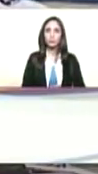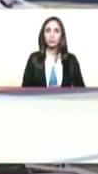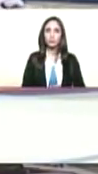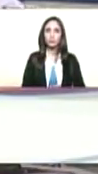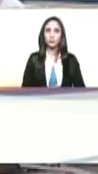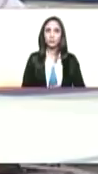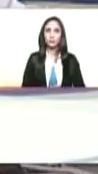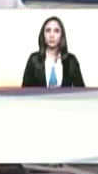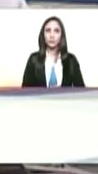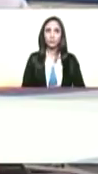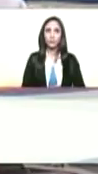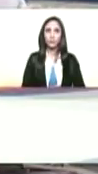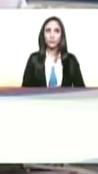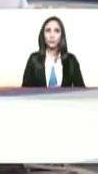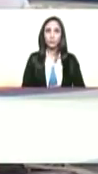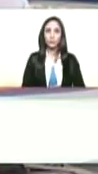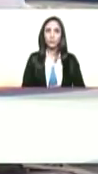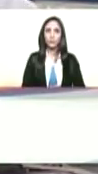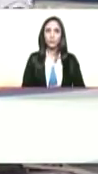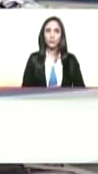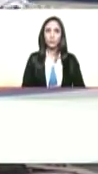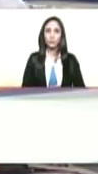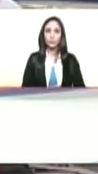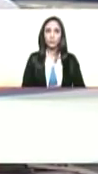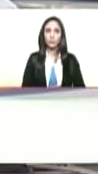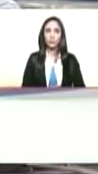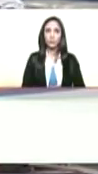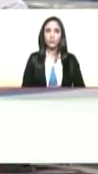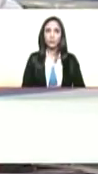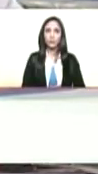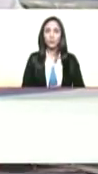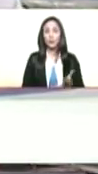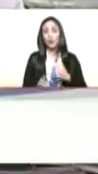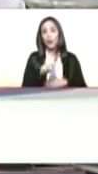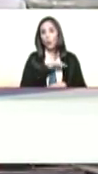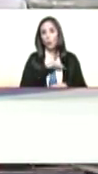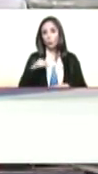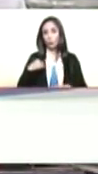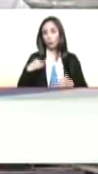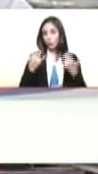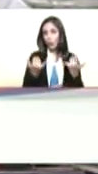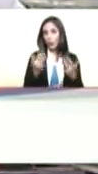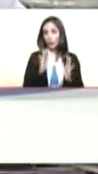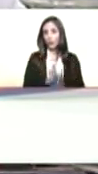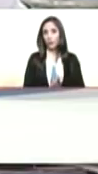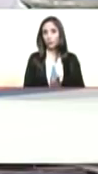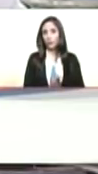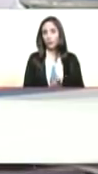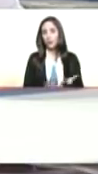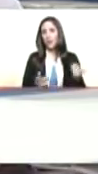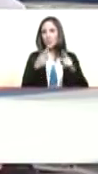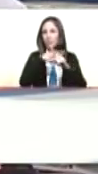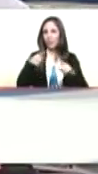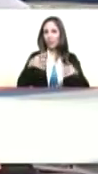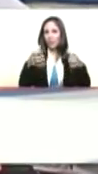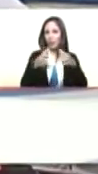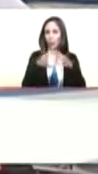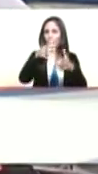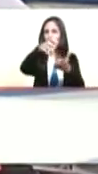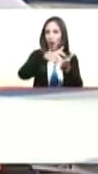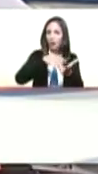que es la agricultura agrourbana. Nosotros con la agricultura urbana y la periurbana podemos llegar